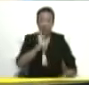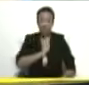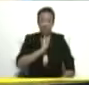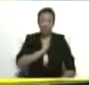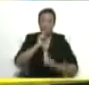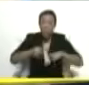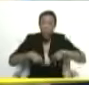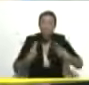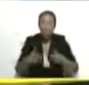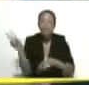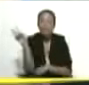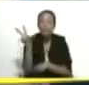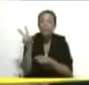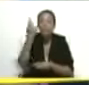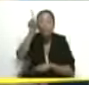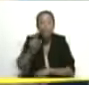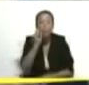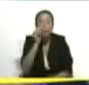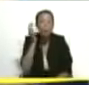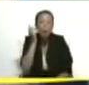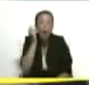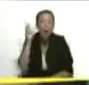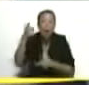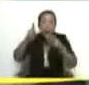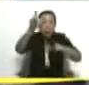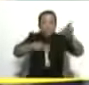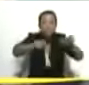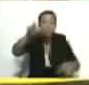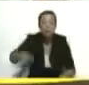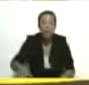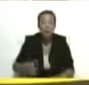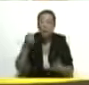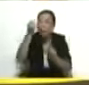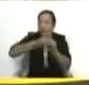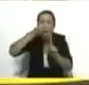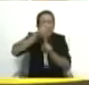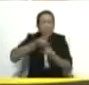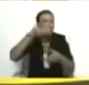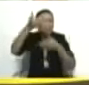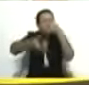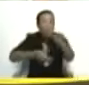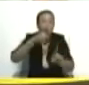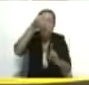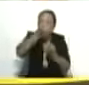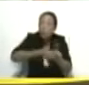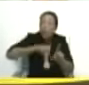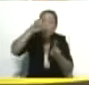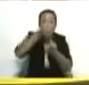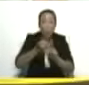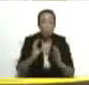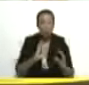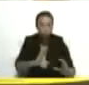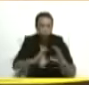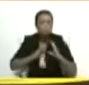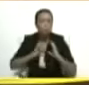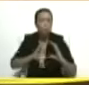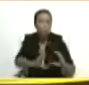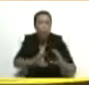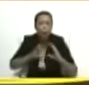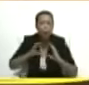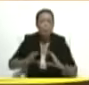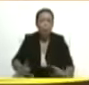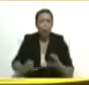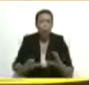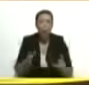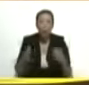nueva de los venezolanos y venezolanas. En una lucha permanente, cuerpo a cuerpo,